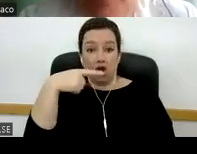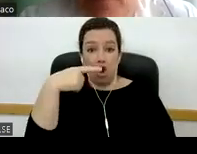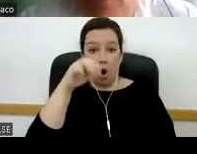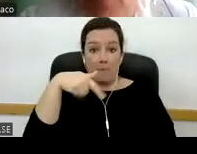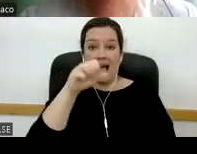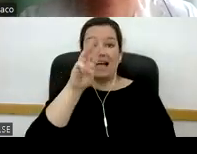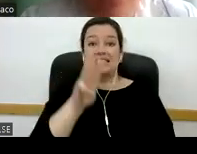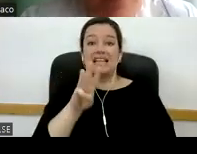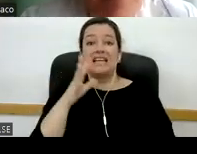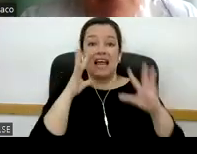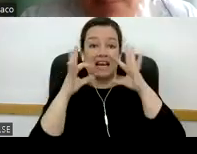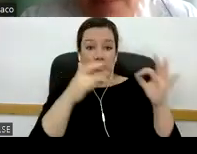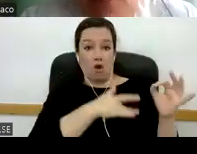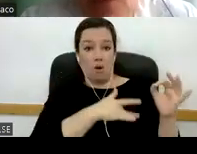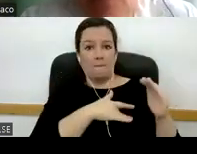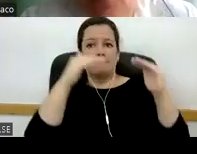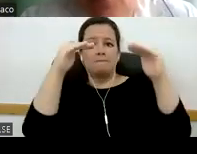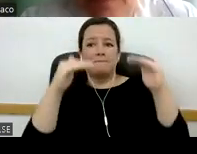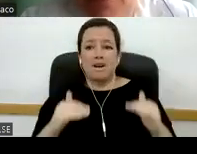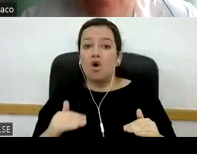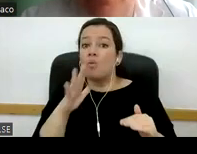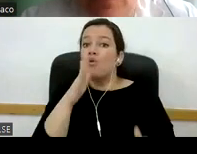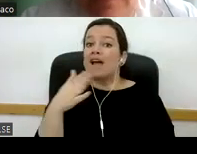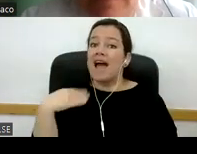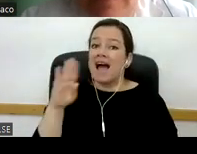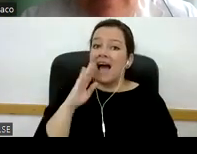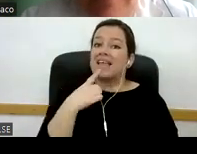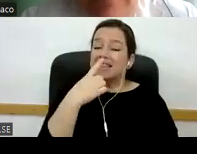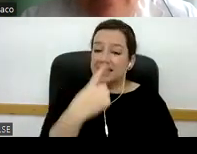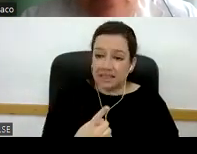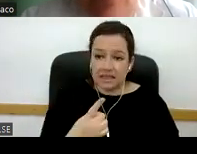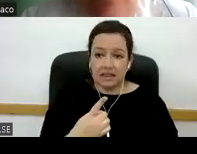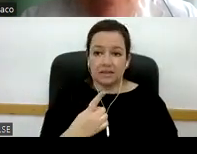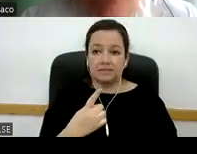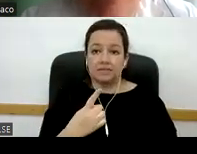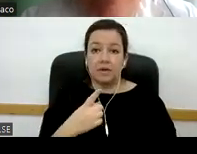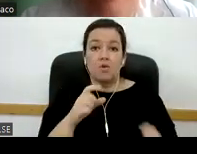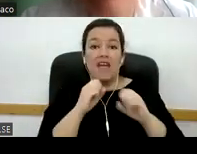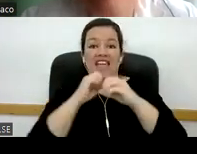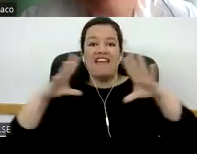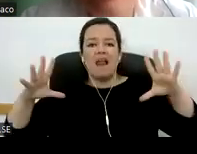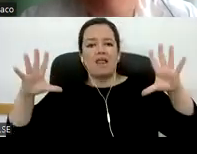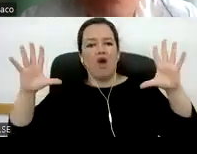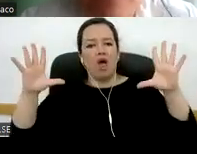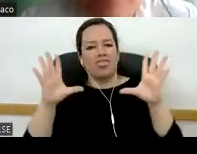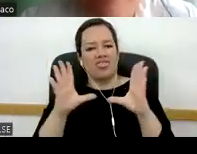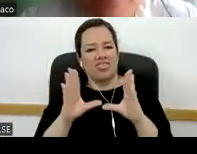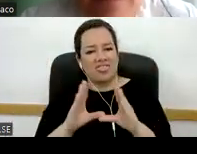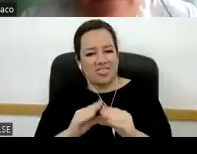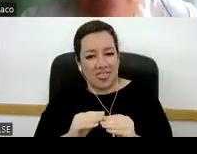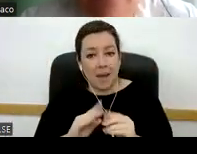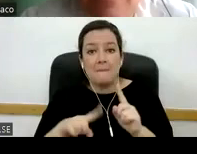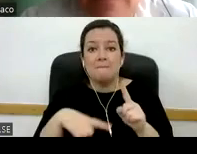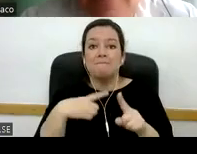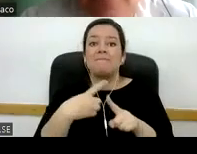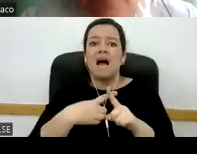una disminución de riesgo cardiovascular, fundamentalmente por esto que hemos comentado, por el efecto antiinflamatorio que tiene y porque